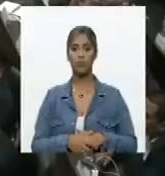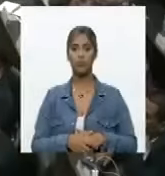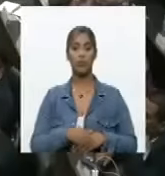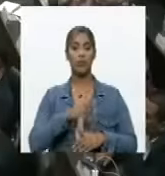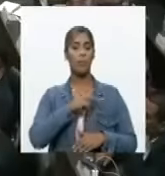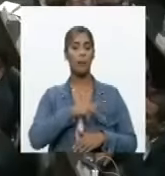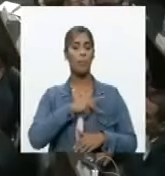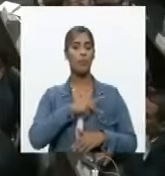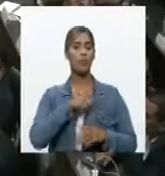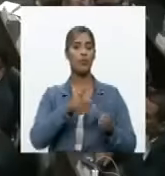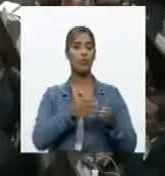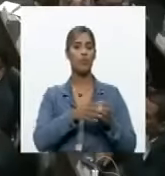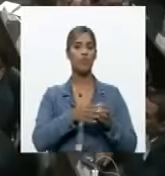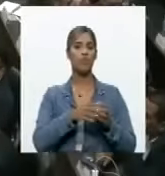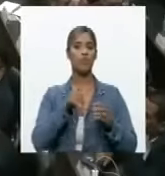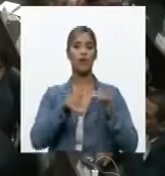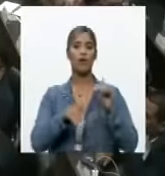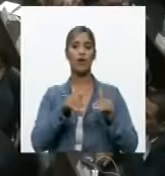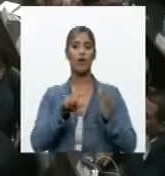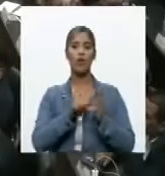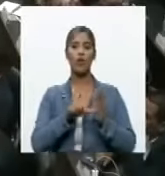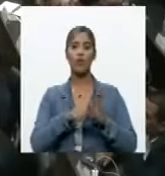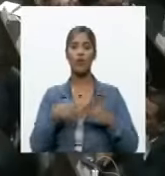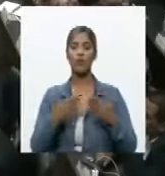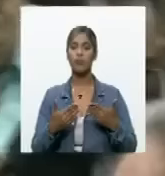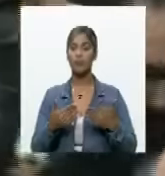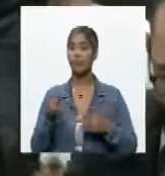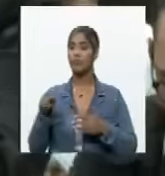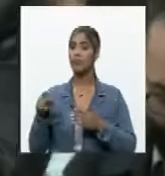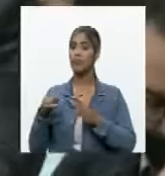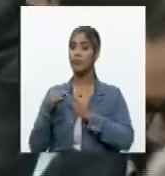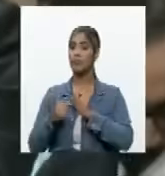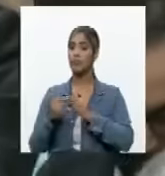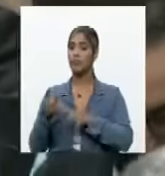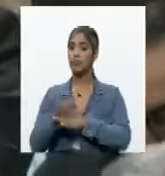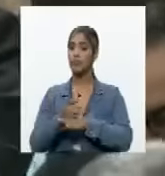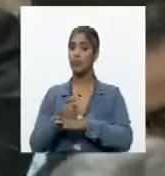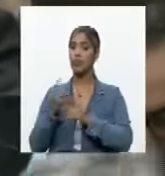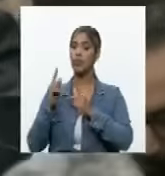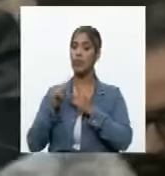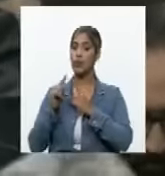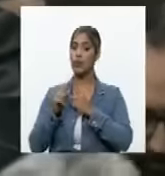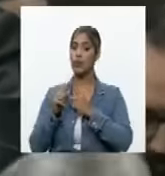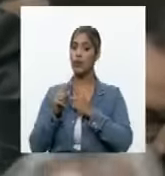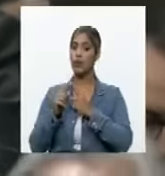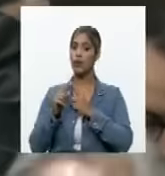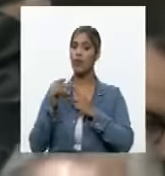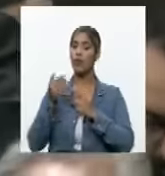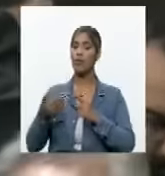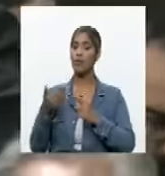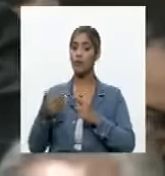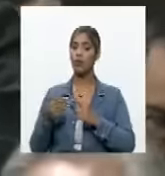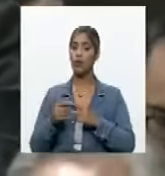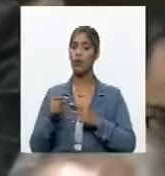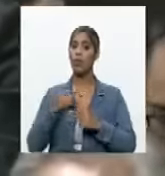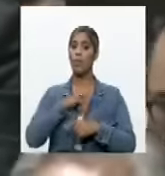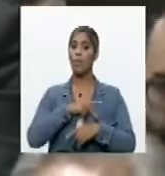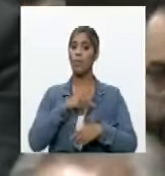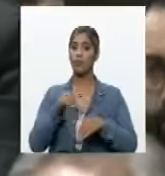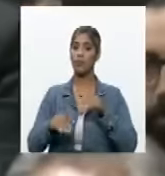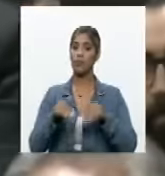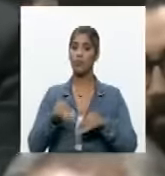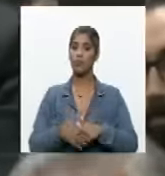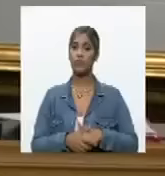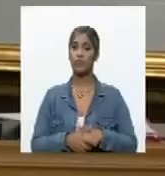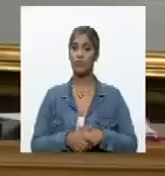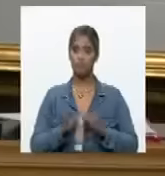Perdón, diputada Cao. En las instancias de gobierno, una de las instancias fundamentales es la comisión electoral.